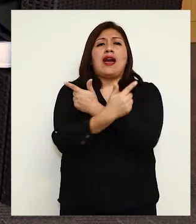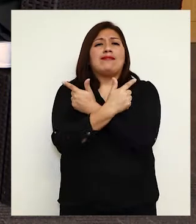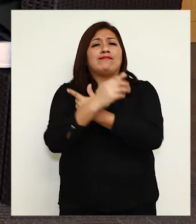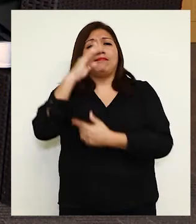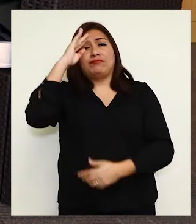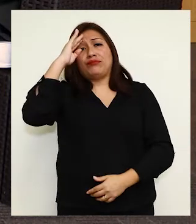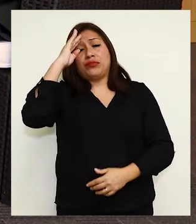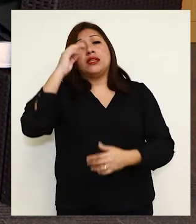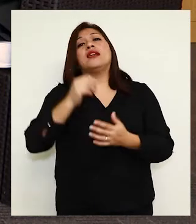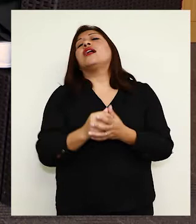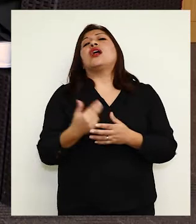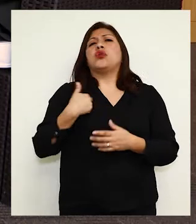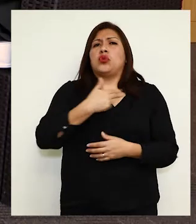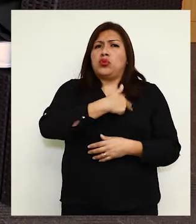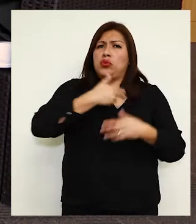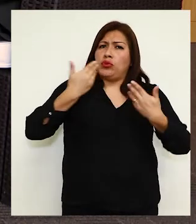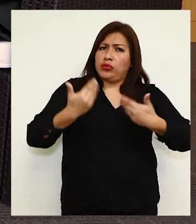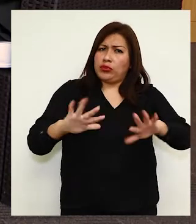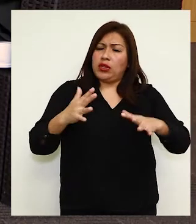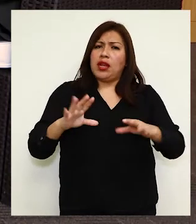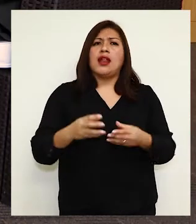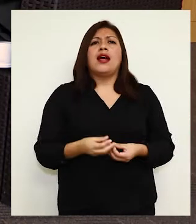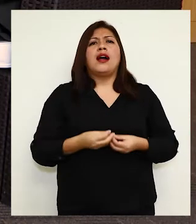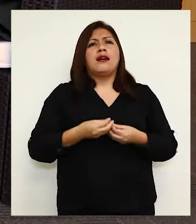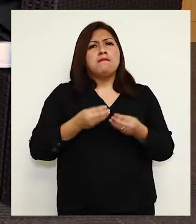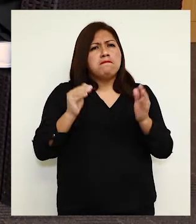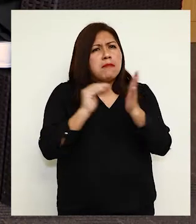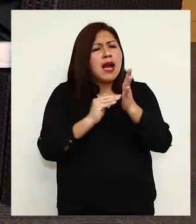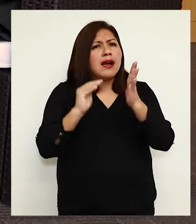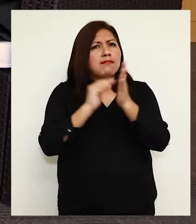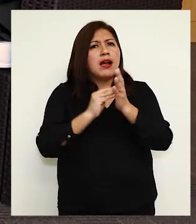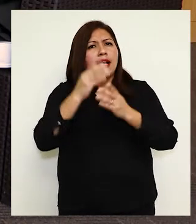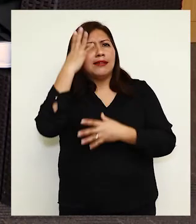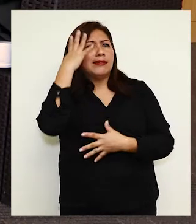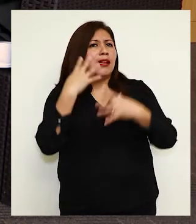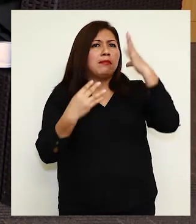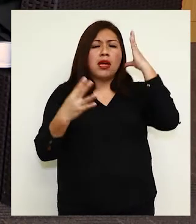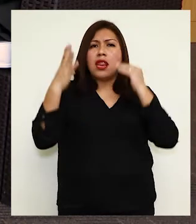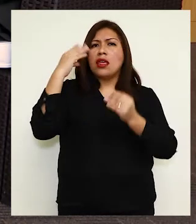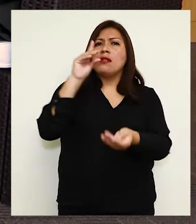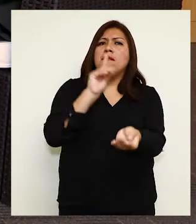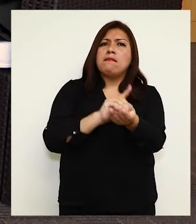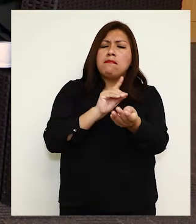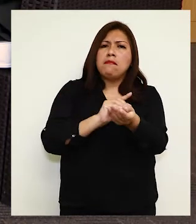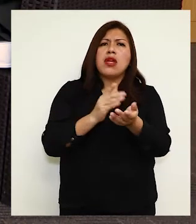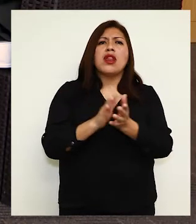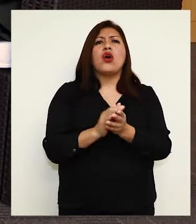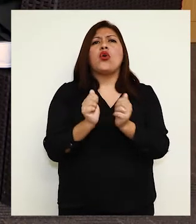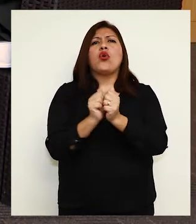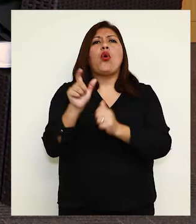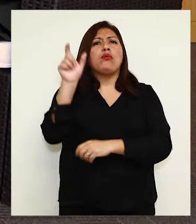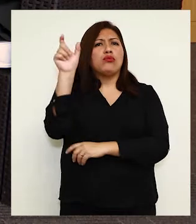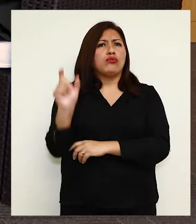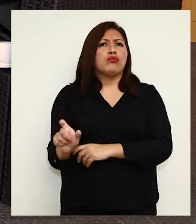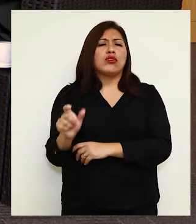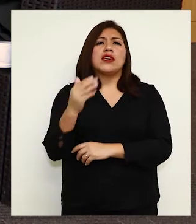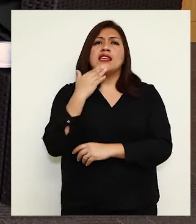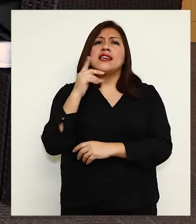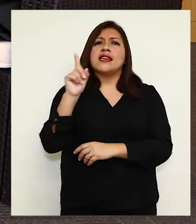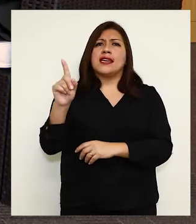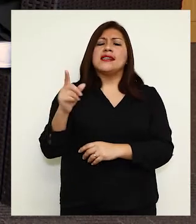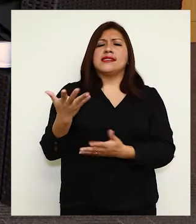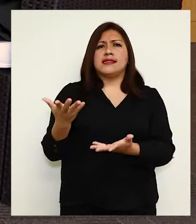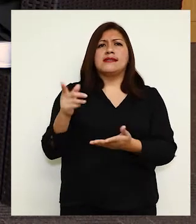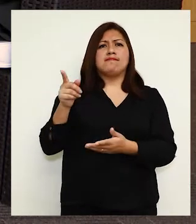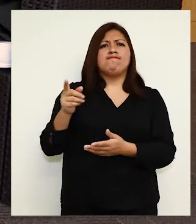Fuerzas Armadas, hemos podido llevar la experiencia de nuestros médicos profesionales y algunos licenciados de terapia